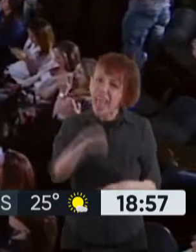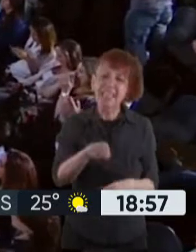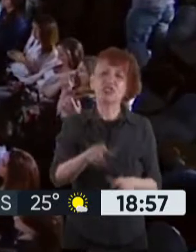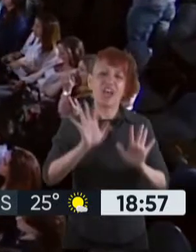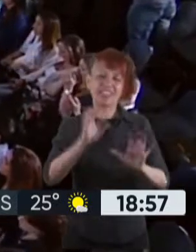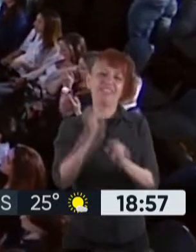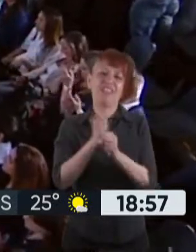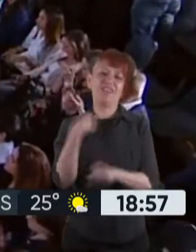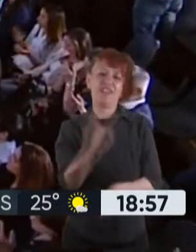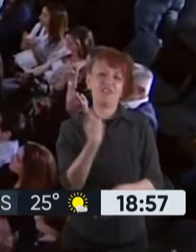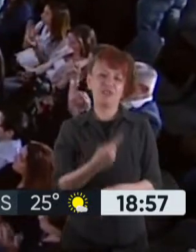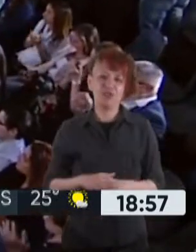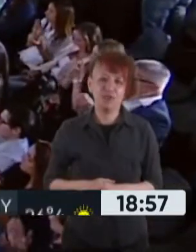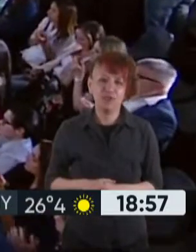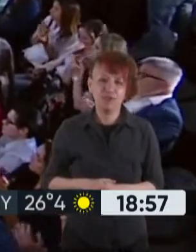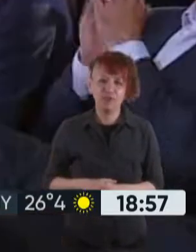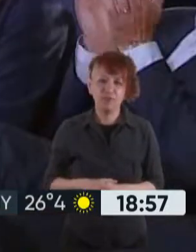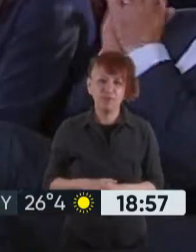hacer.